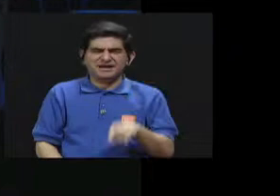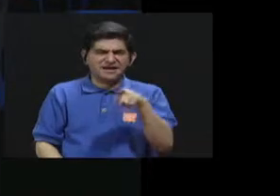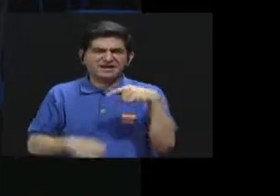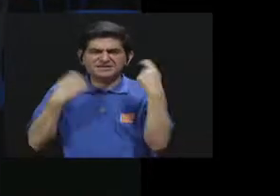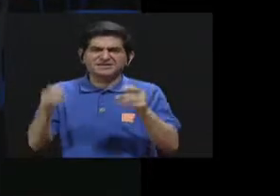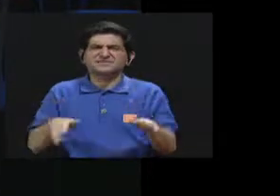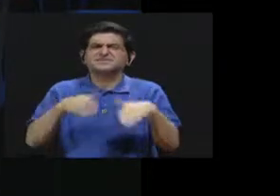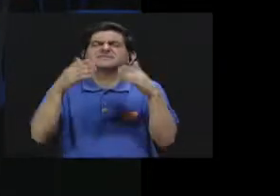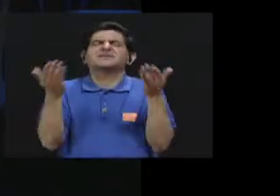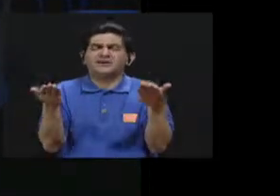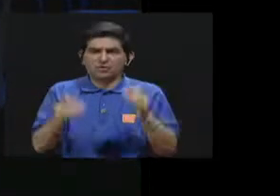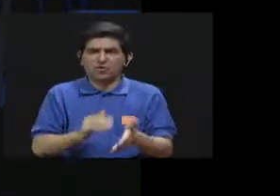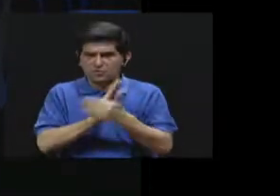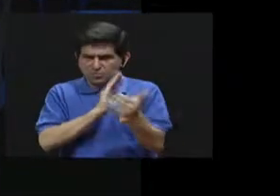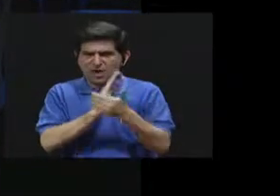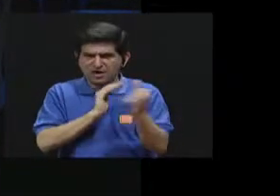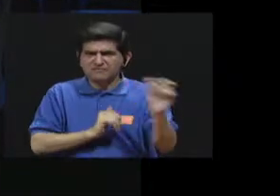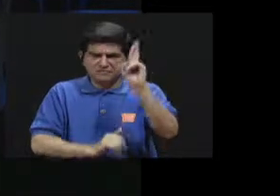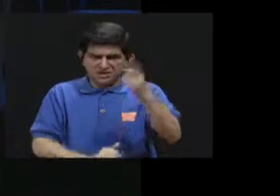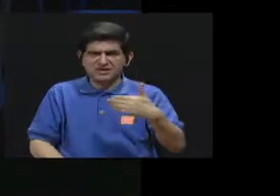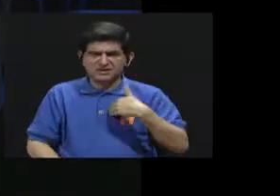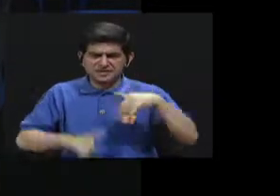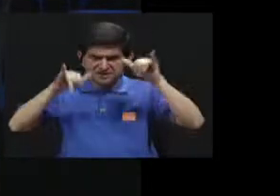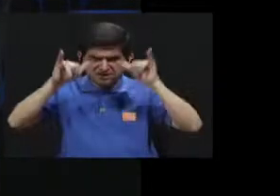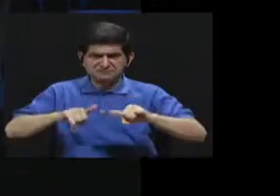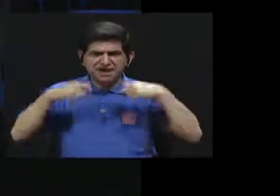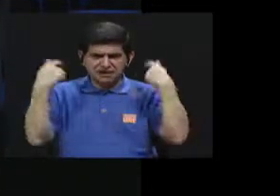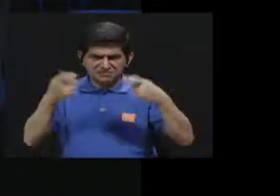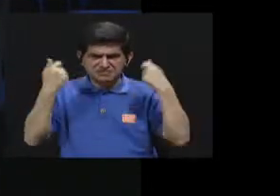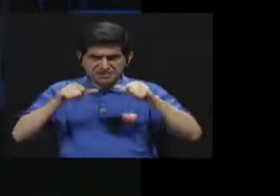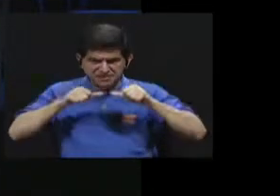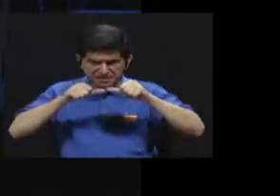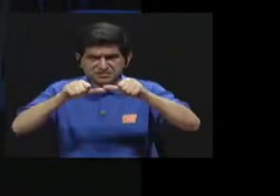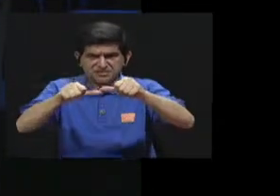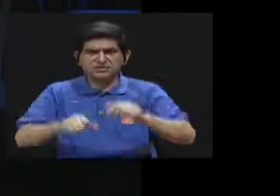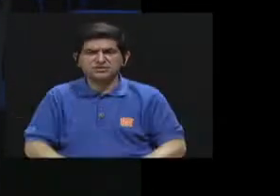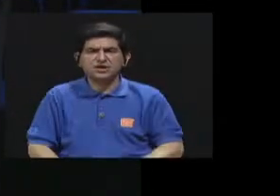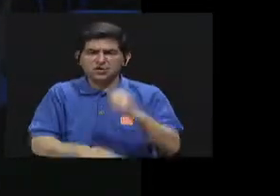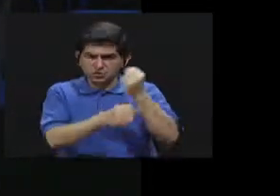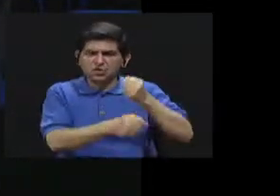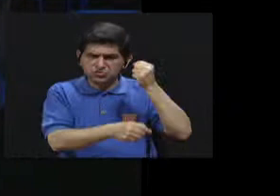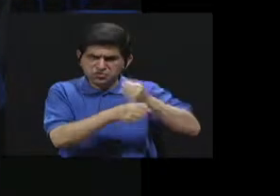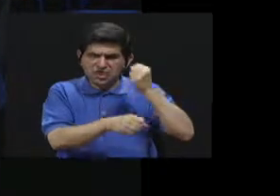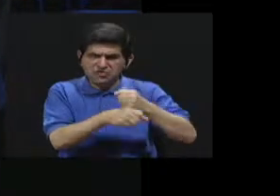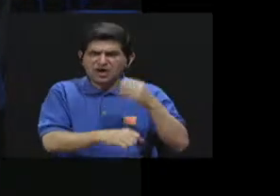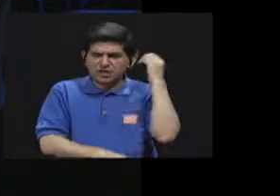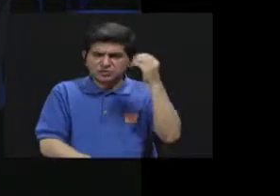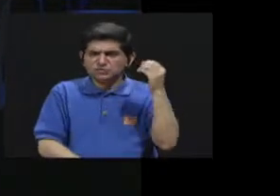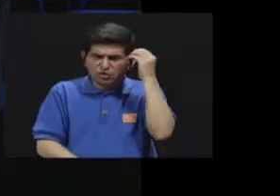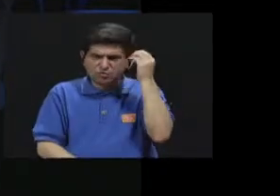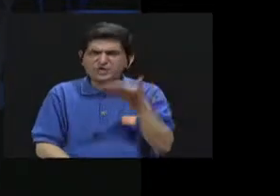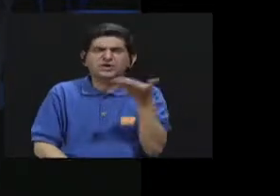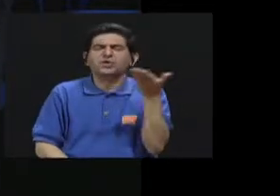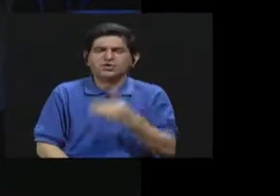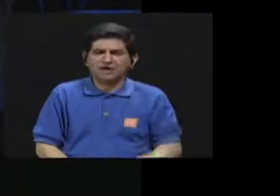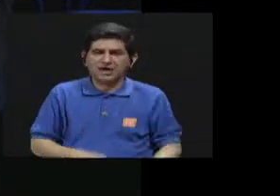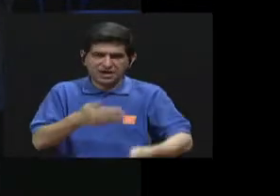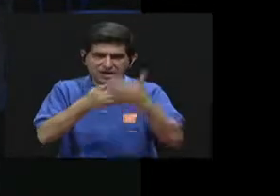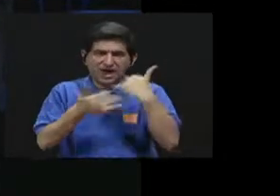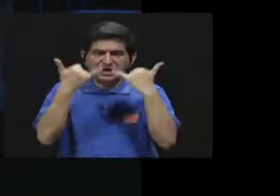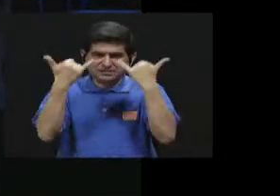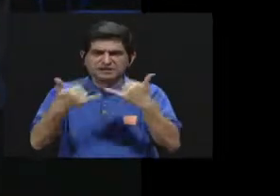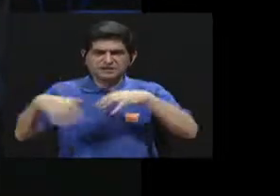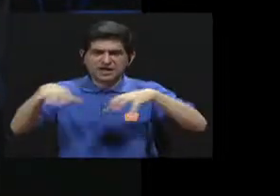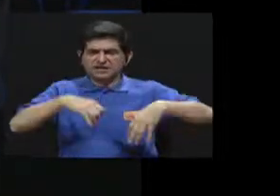la mayor cantidad de obras en competencia, tanto nacionales como internacionales, ¿qué te parece? ¿Cómo estuvo este festival? ¿Hay talento costarricense para mantener